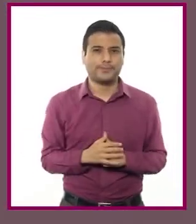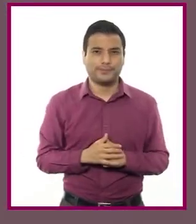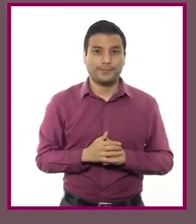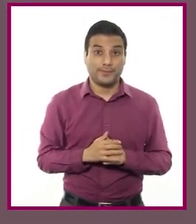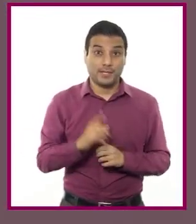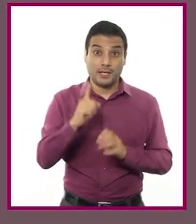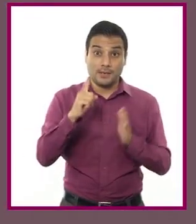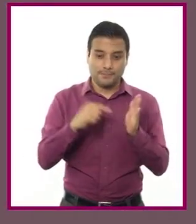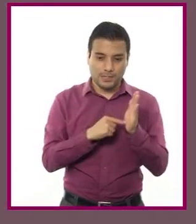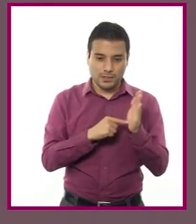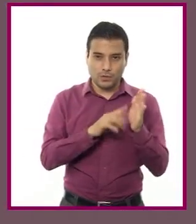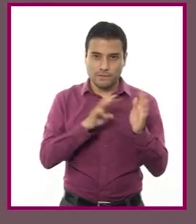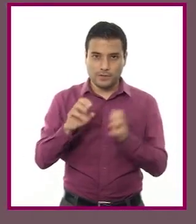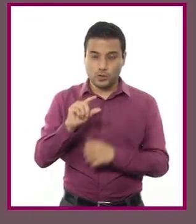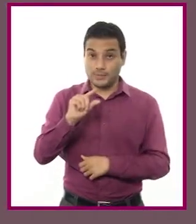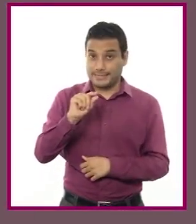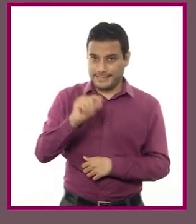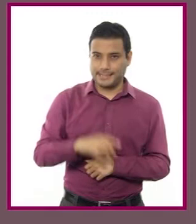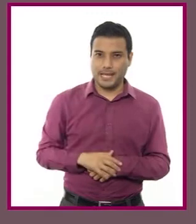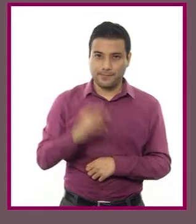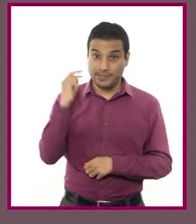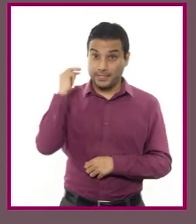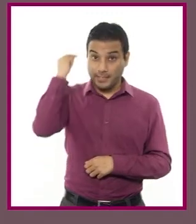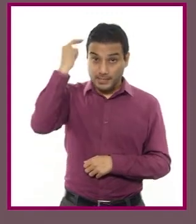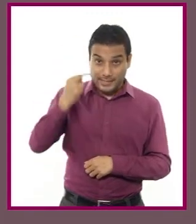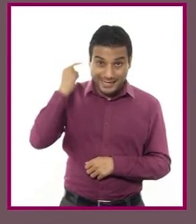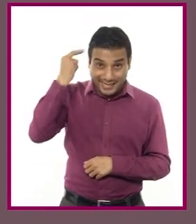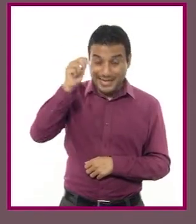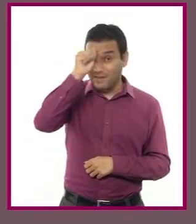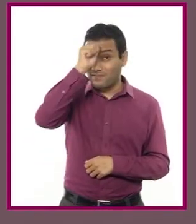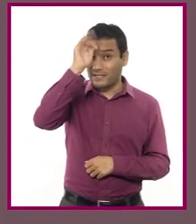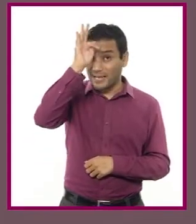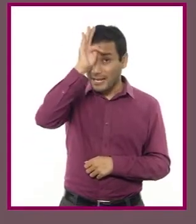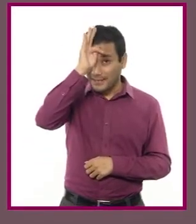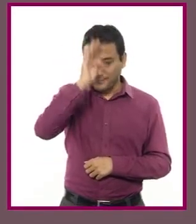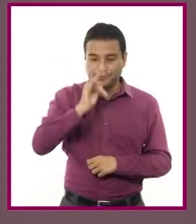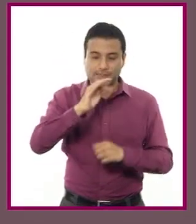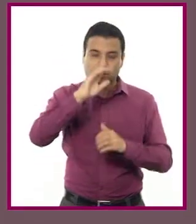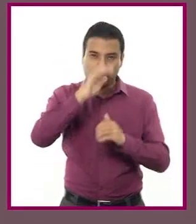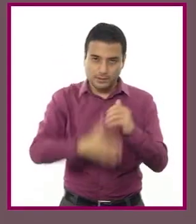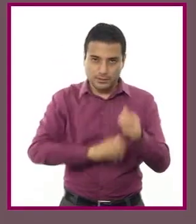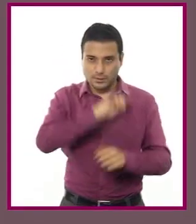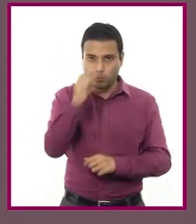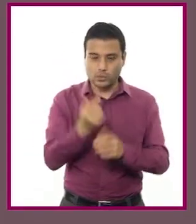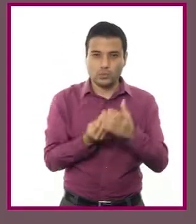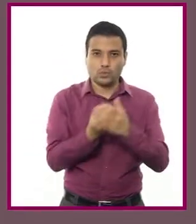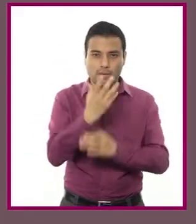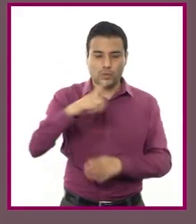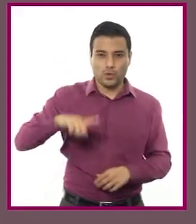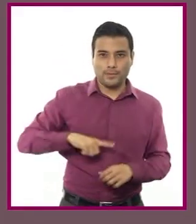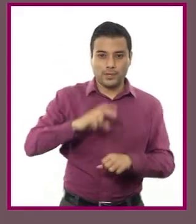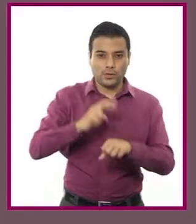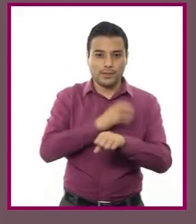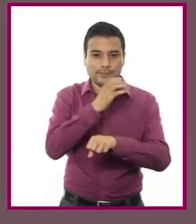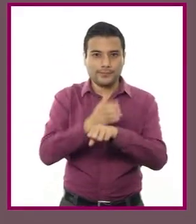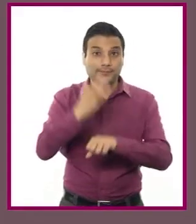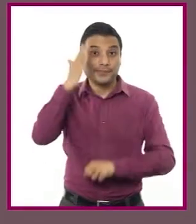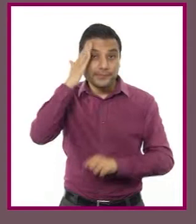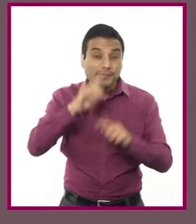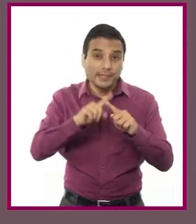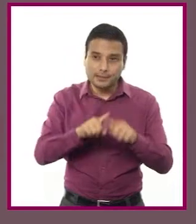de los 70, la monarquía afgana fue derrocada e instauró un gobierno republicano encabezado por Mohammed Daud